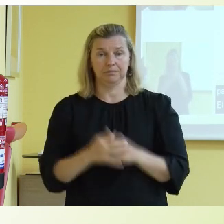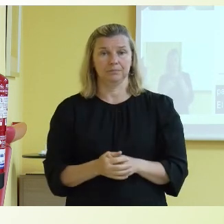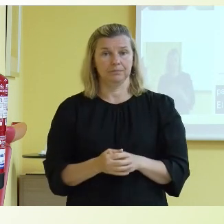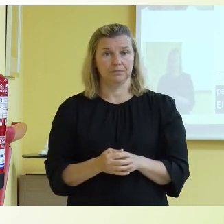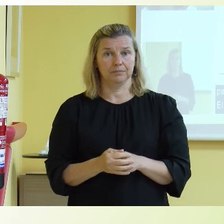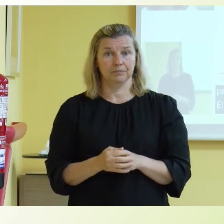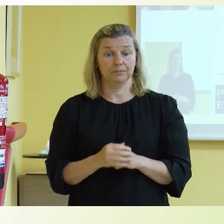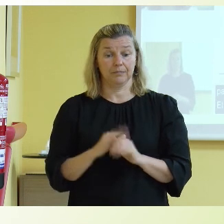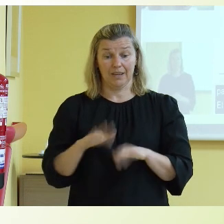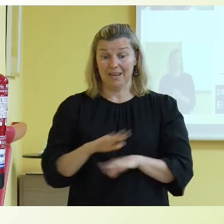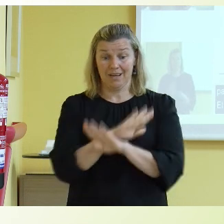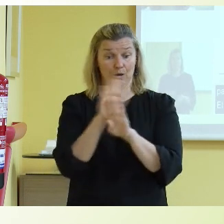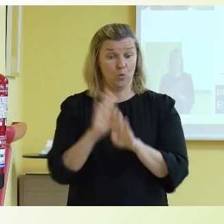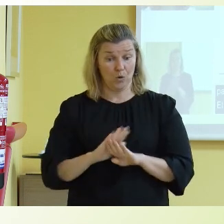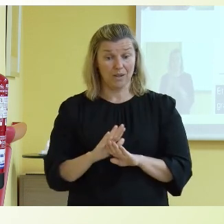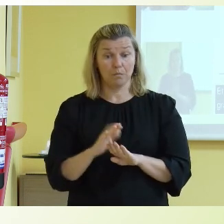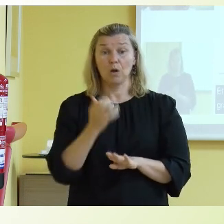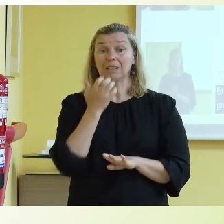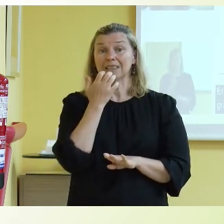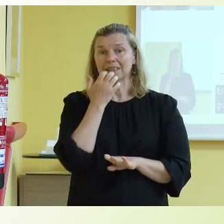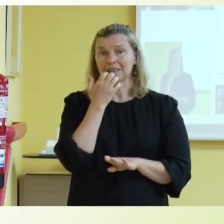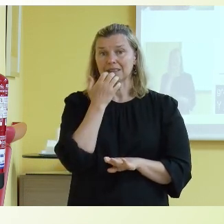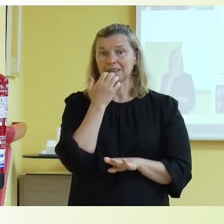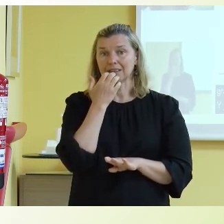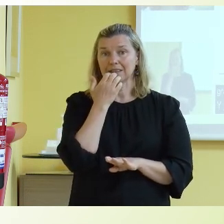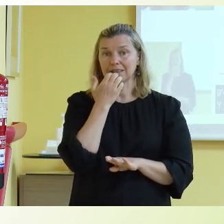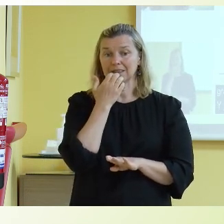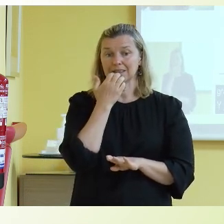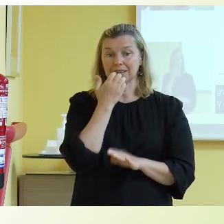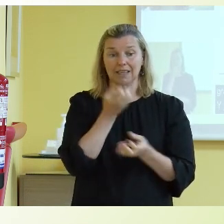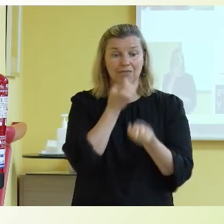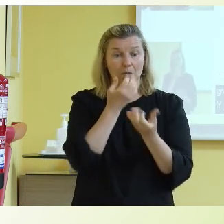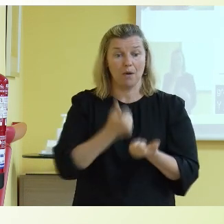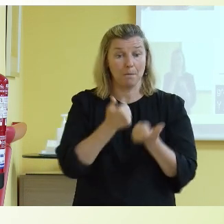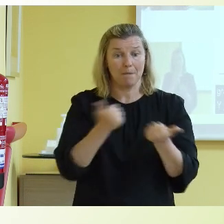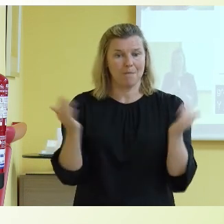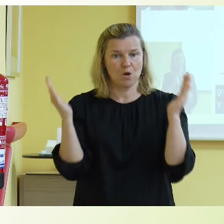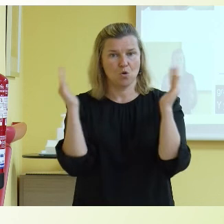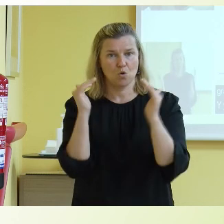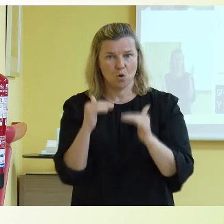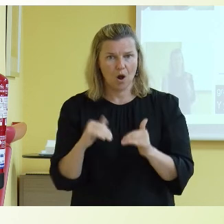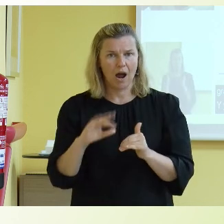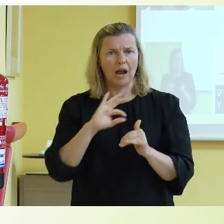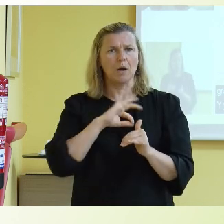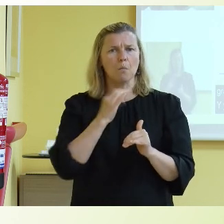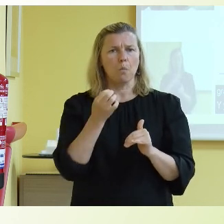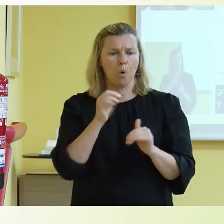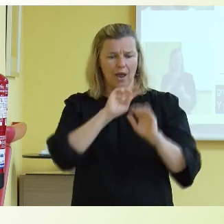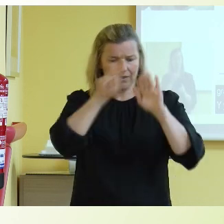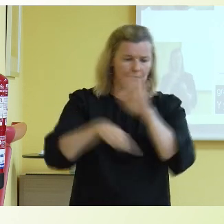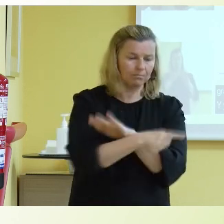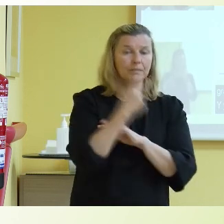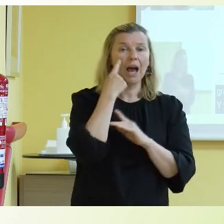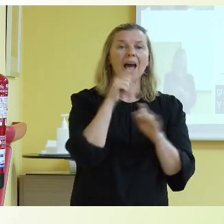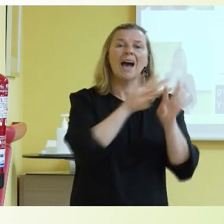Y ya para terminar, en caso de no disponer de ninguna otra información, siempre se puede recurrir al resumen de la